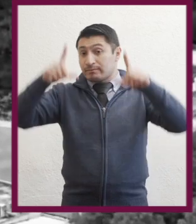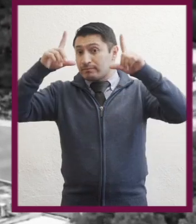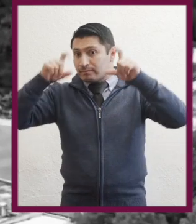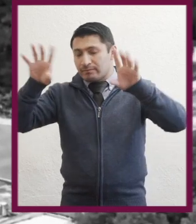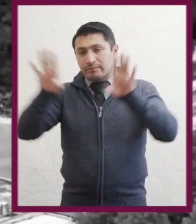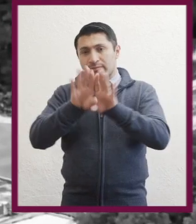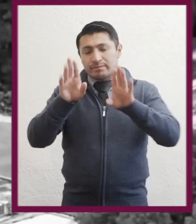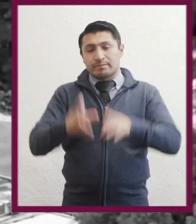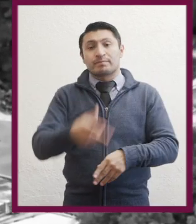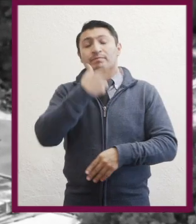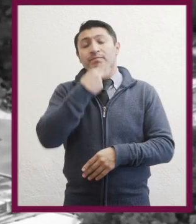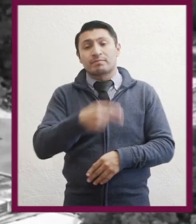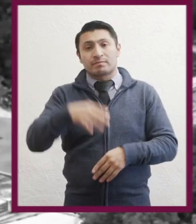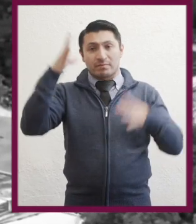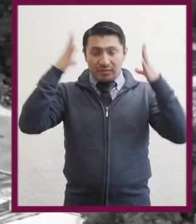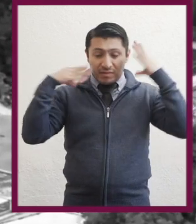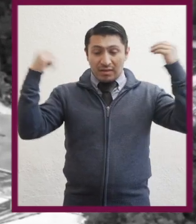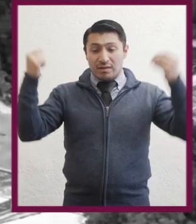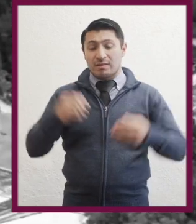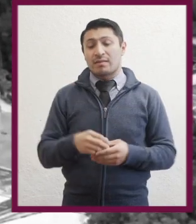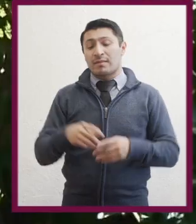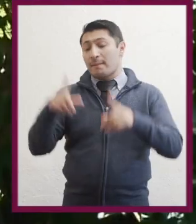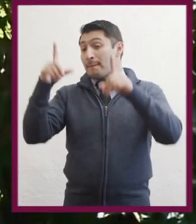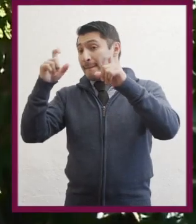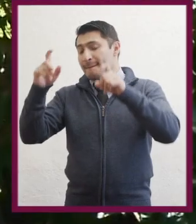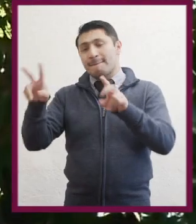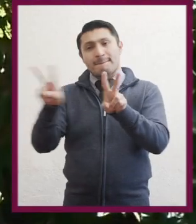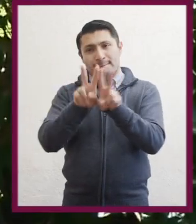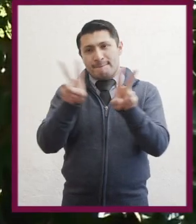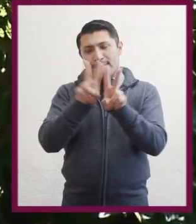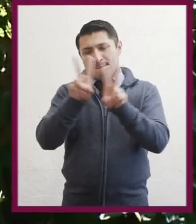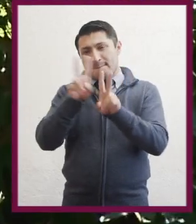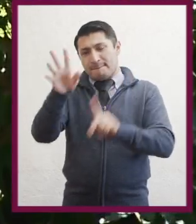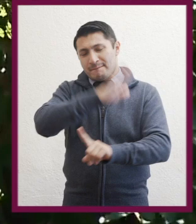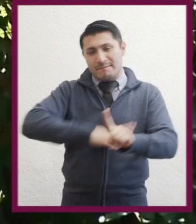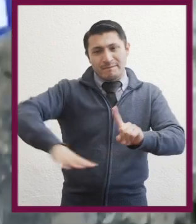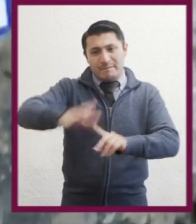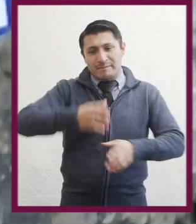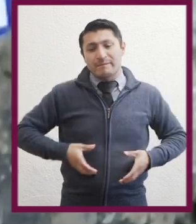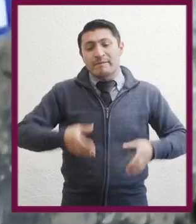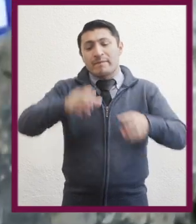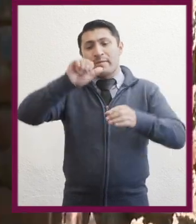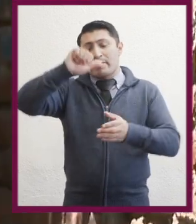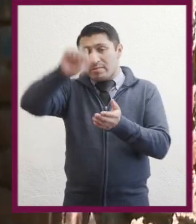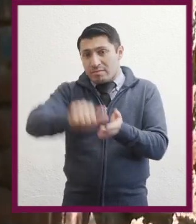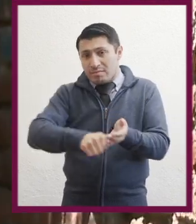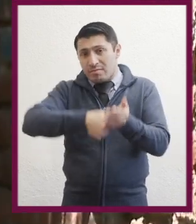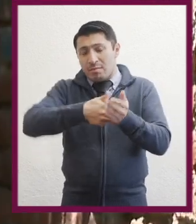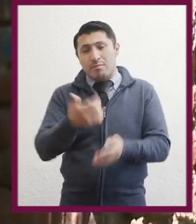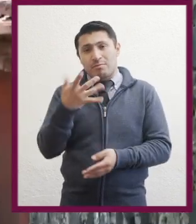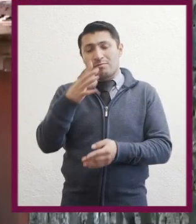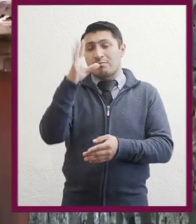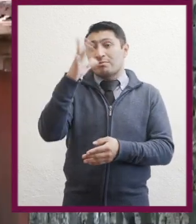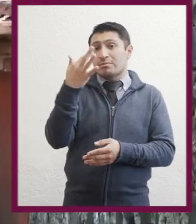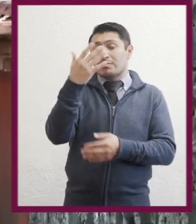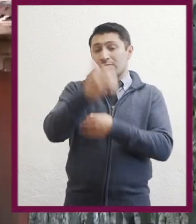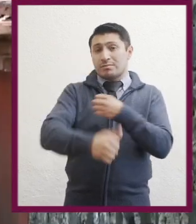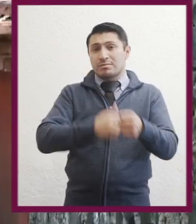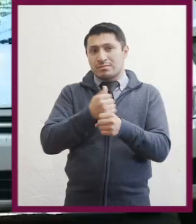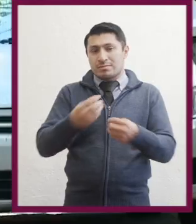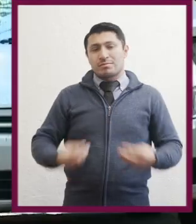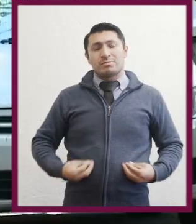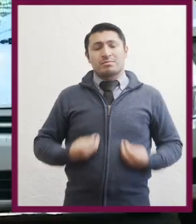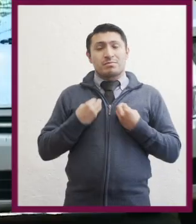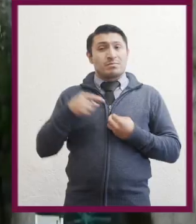fue realizada por el fotógrafo holandés Bob Schalvig, quien es vecino del legendario Callejón del Aguacate desde hace medio siglo.